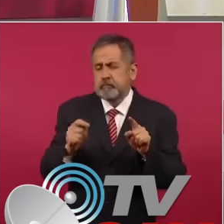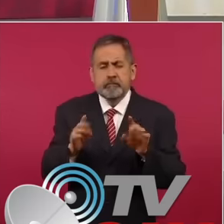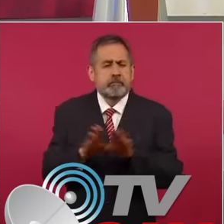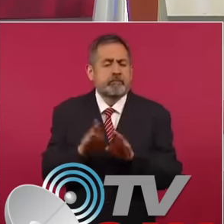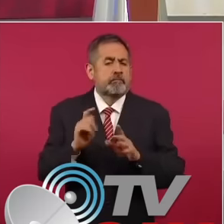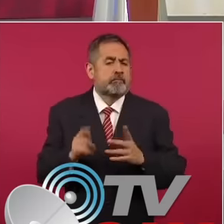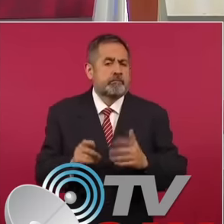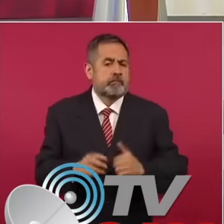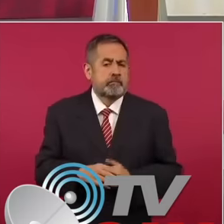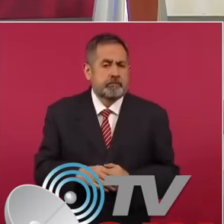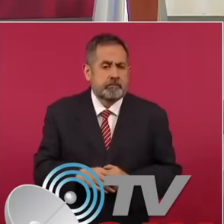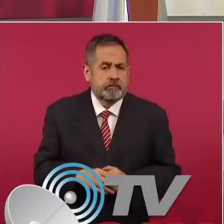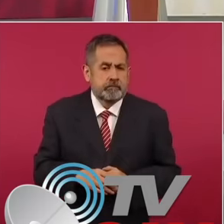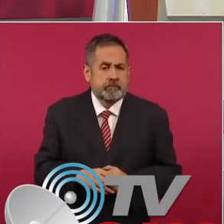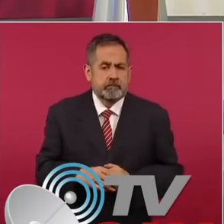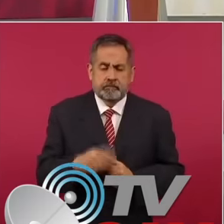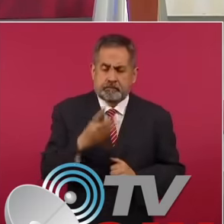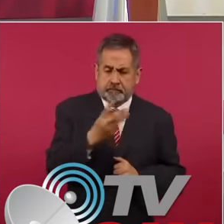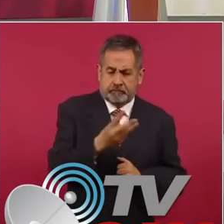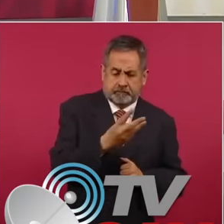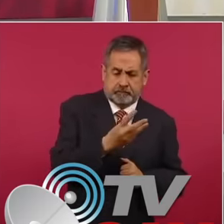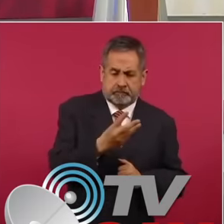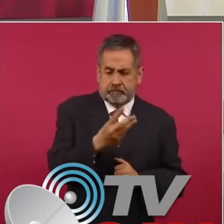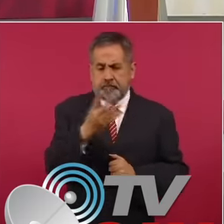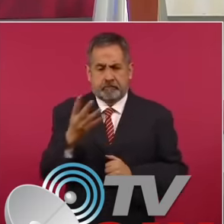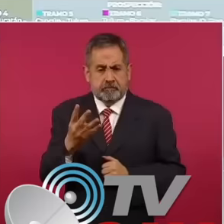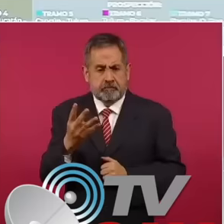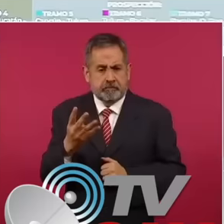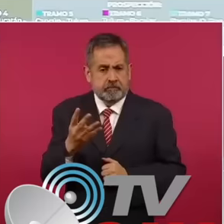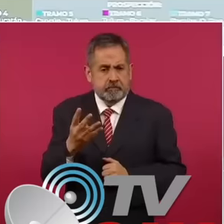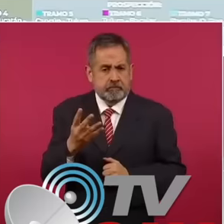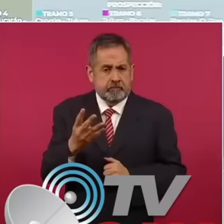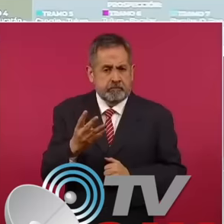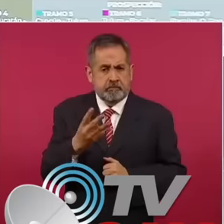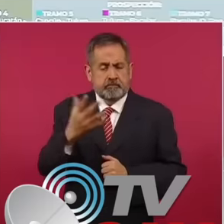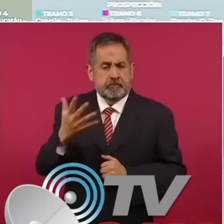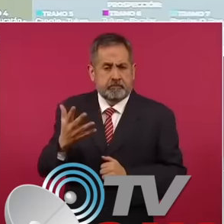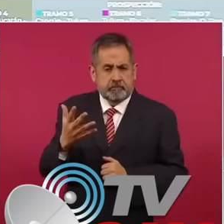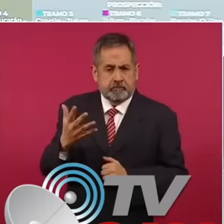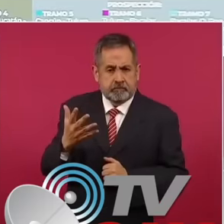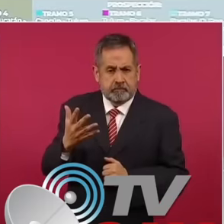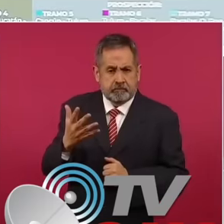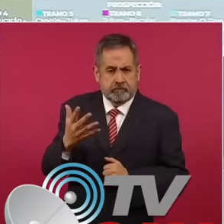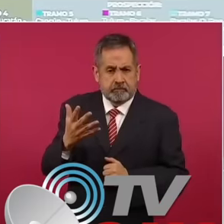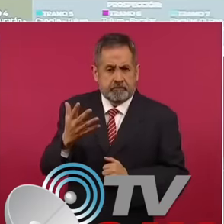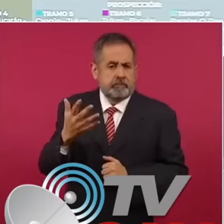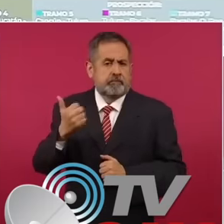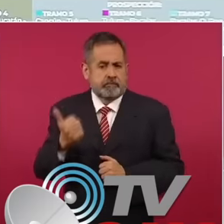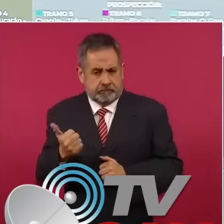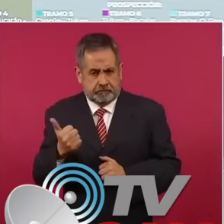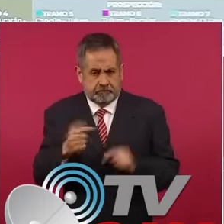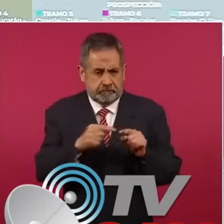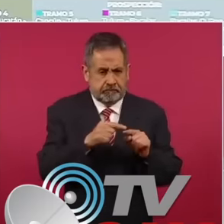básicamente 3, 4, 5 y 6.